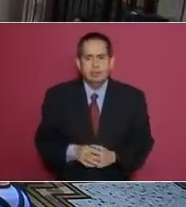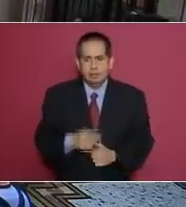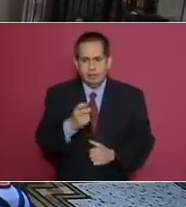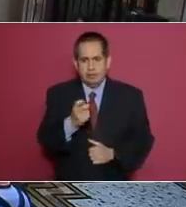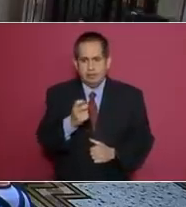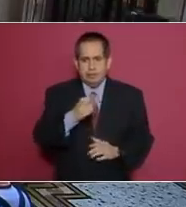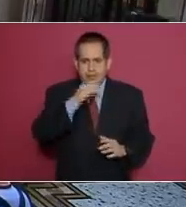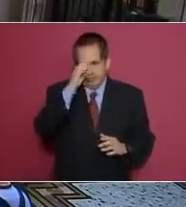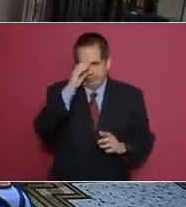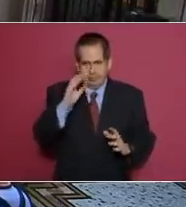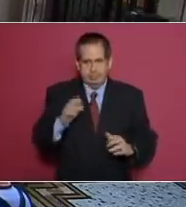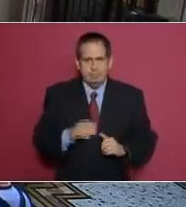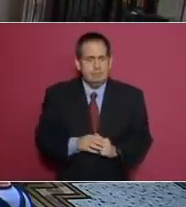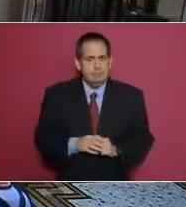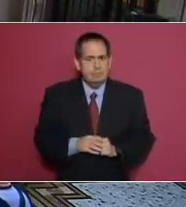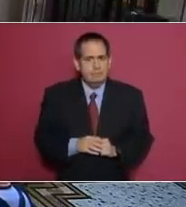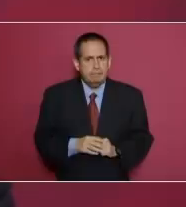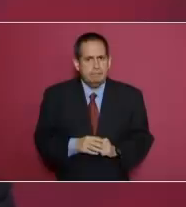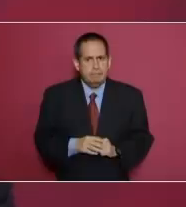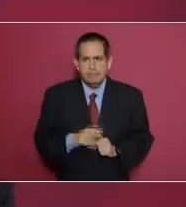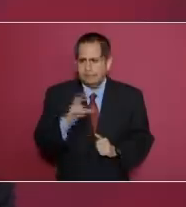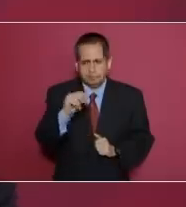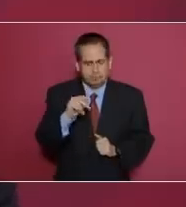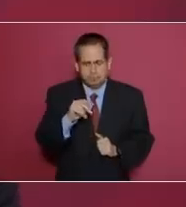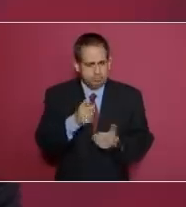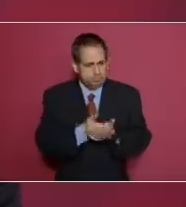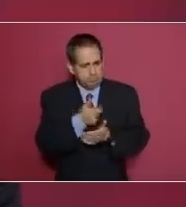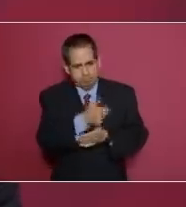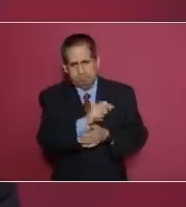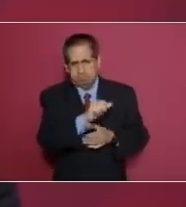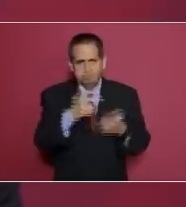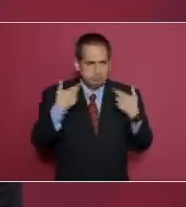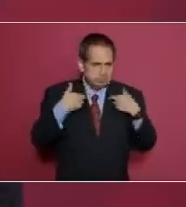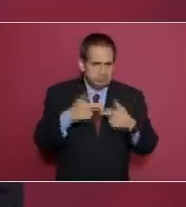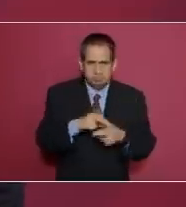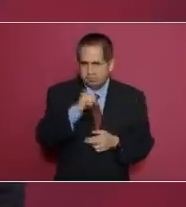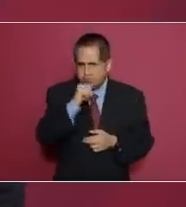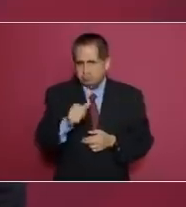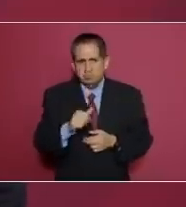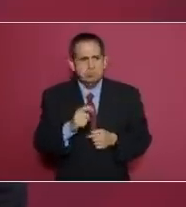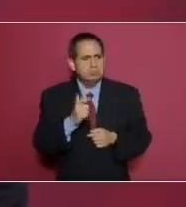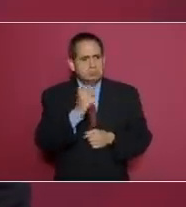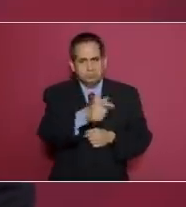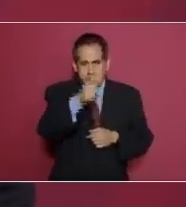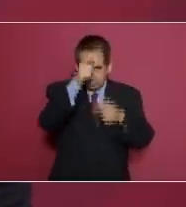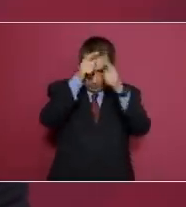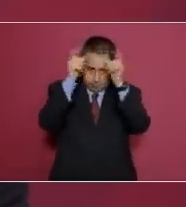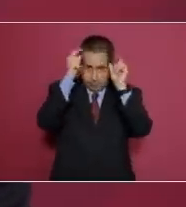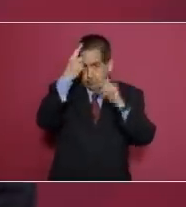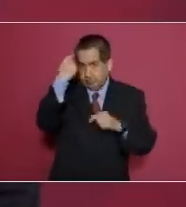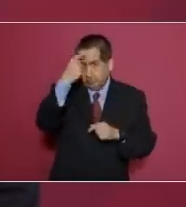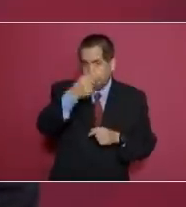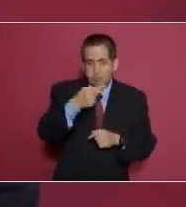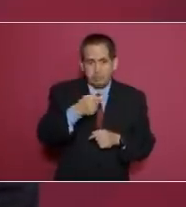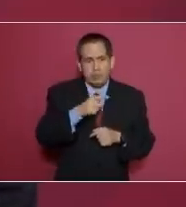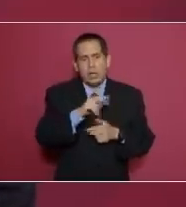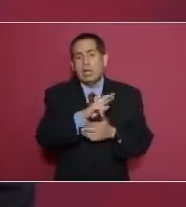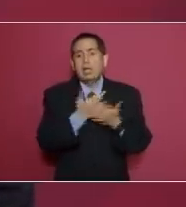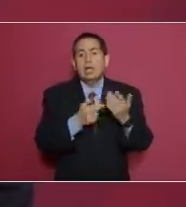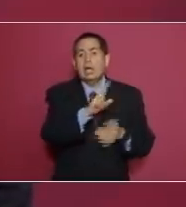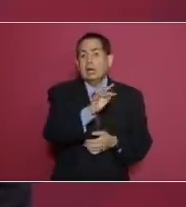Entonces, por eso no se les pagaba a los médicos, no se les paga a las enfermeras que estaban contratadas por